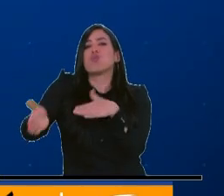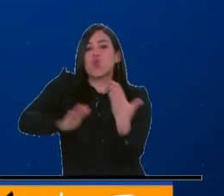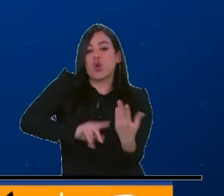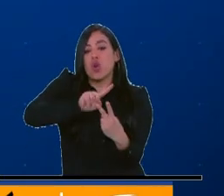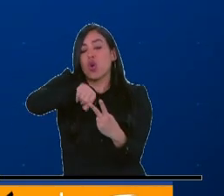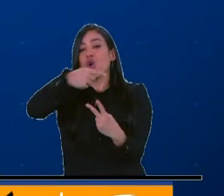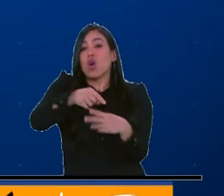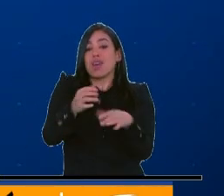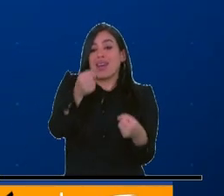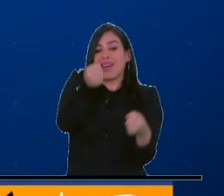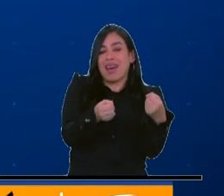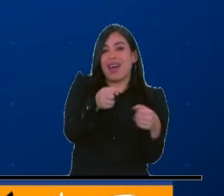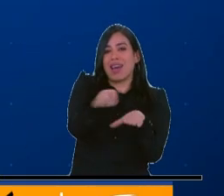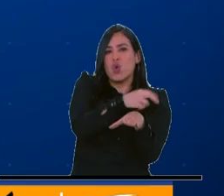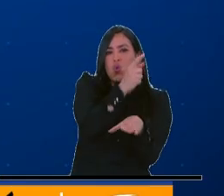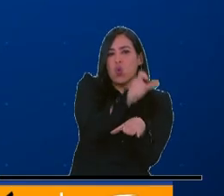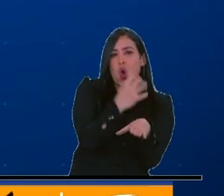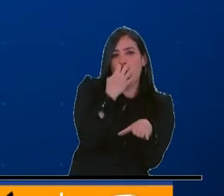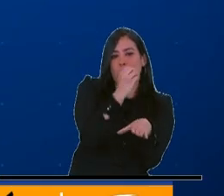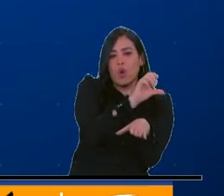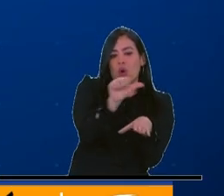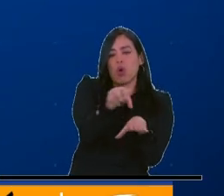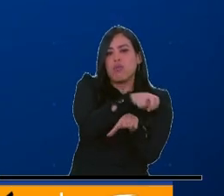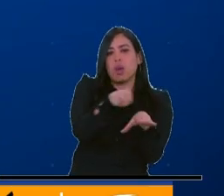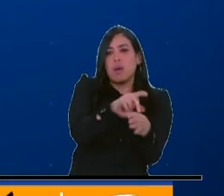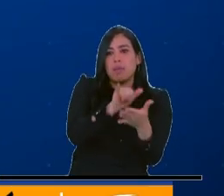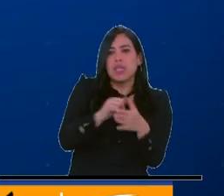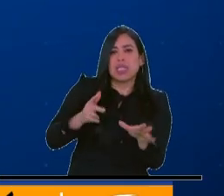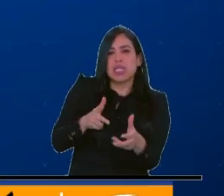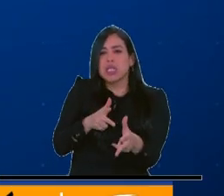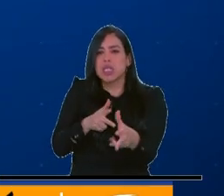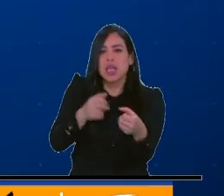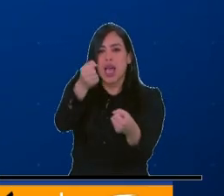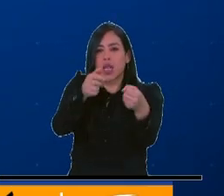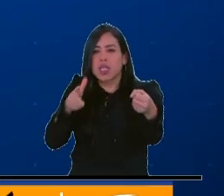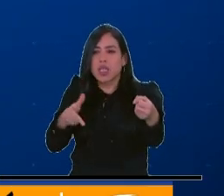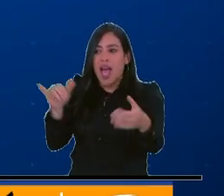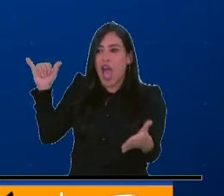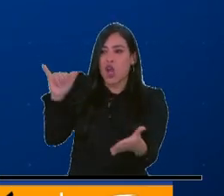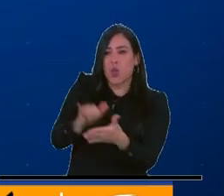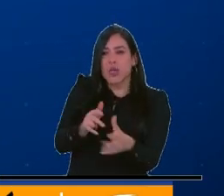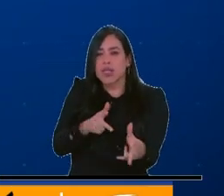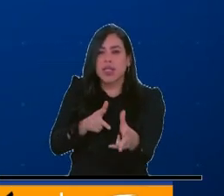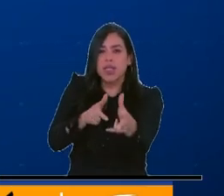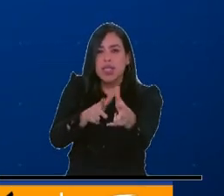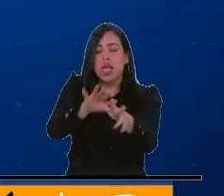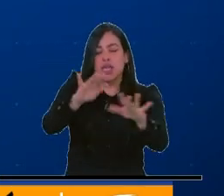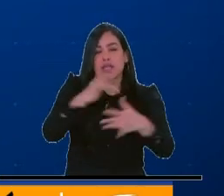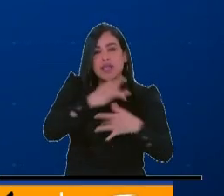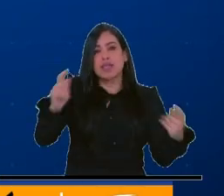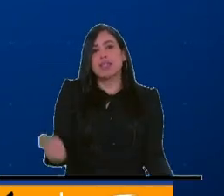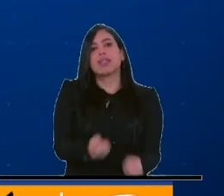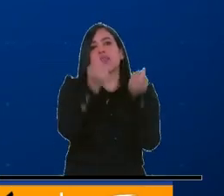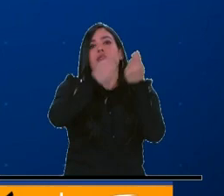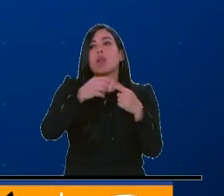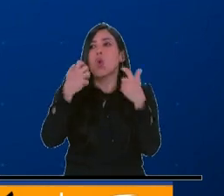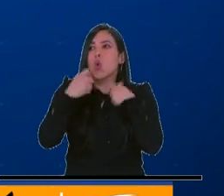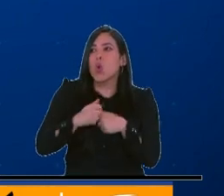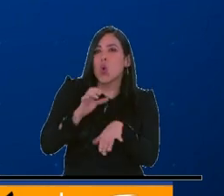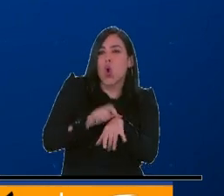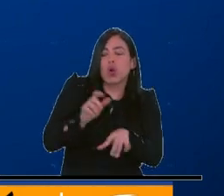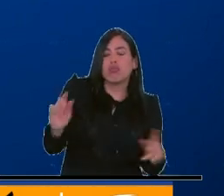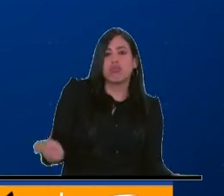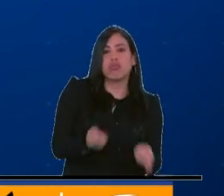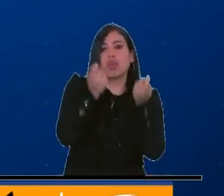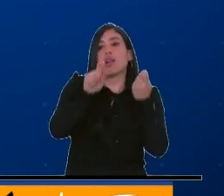Los ocupantes del vehículo, un hombre y una mujer, a quienes venían siguiendo desde el aeropuerto, lograron salir ilesos y recuperar sus